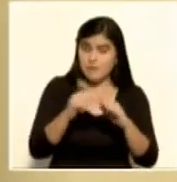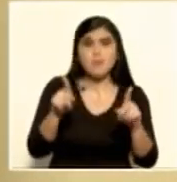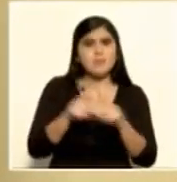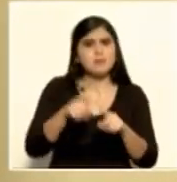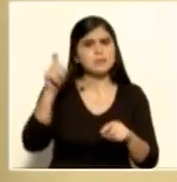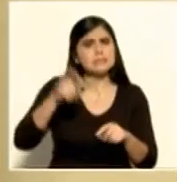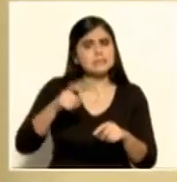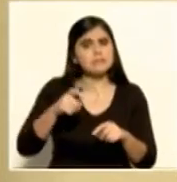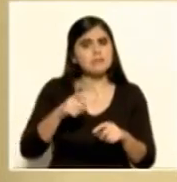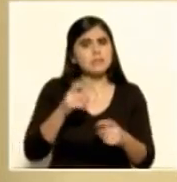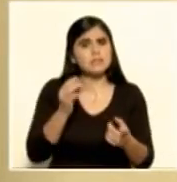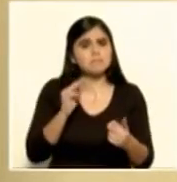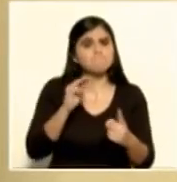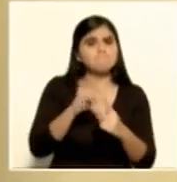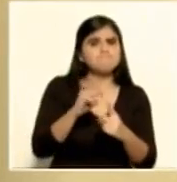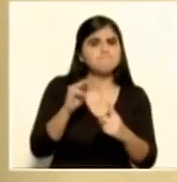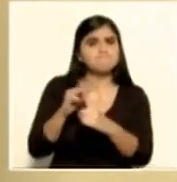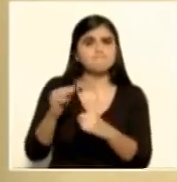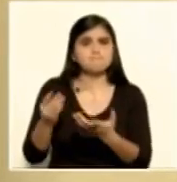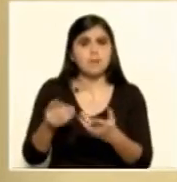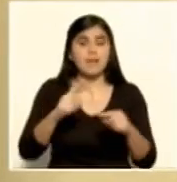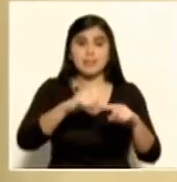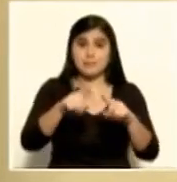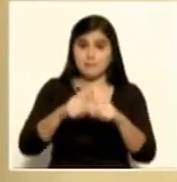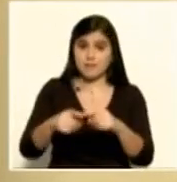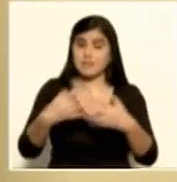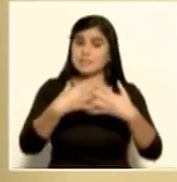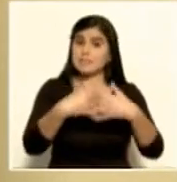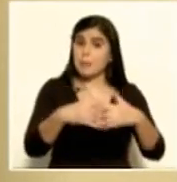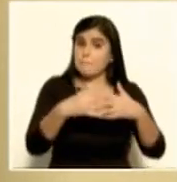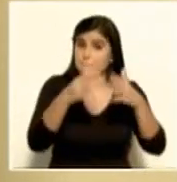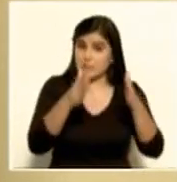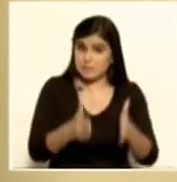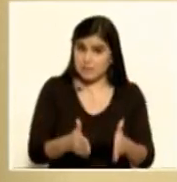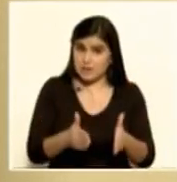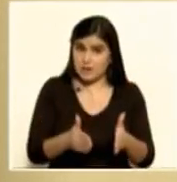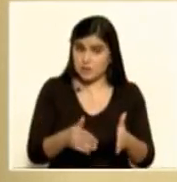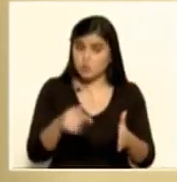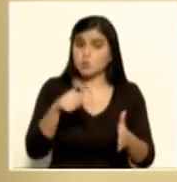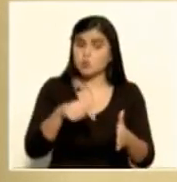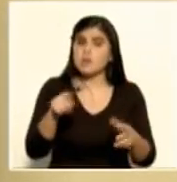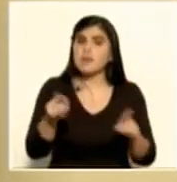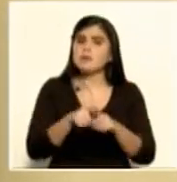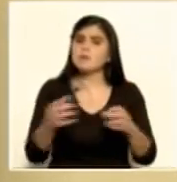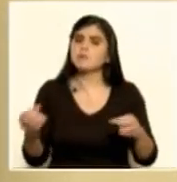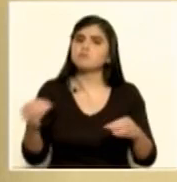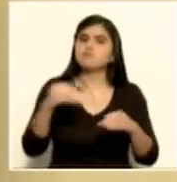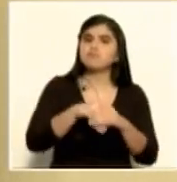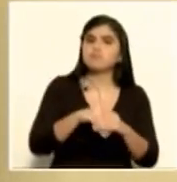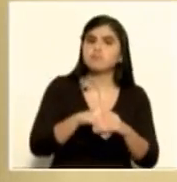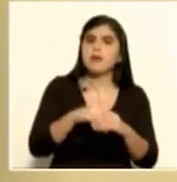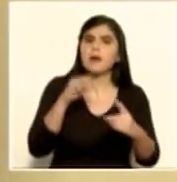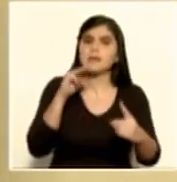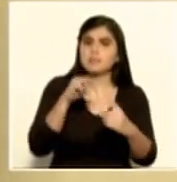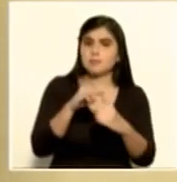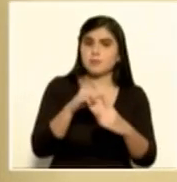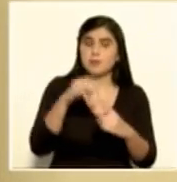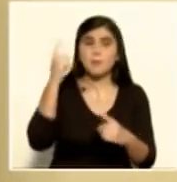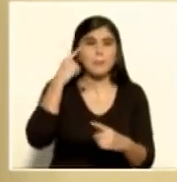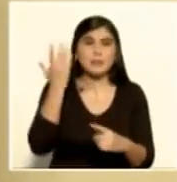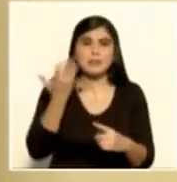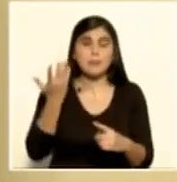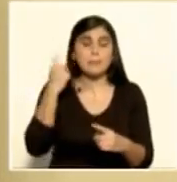importante de los diferentes empresarios en esta misión para que no empecemos a tener muertes